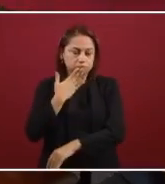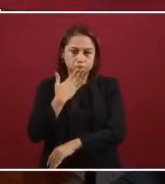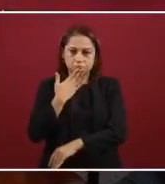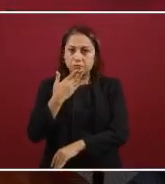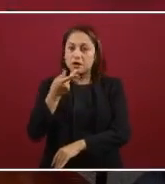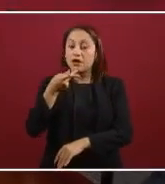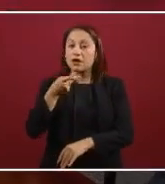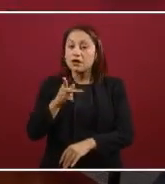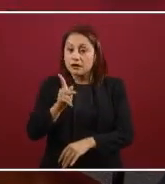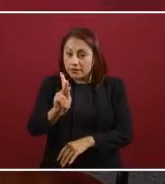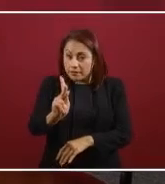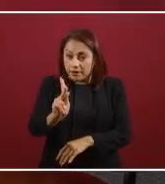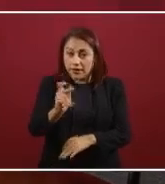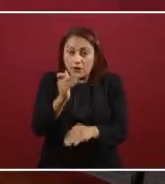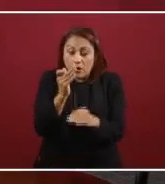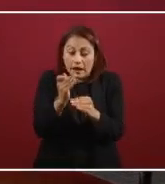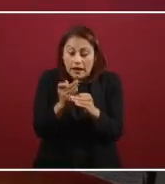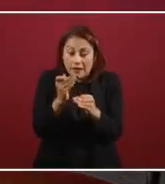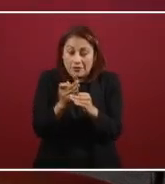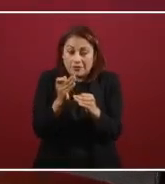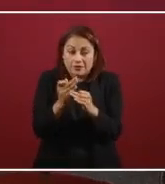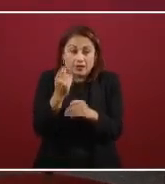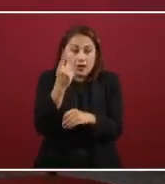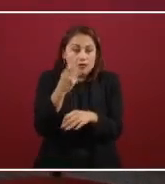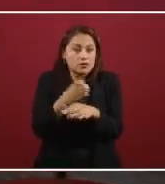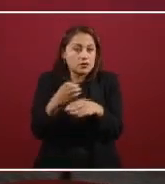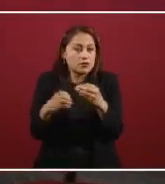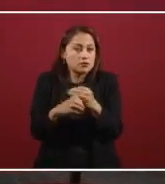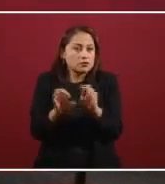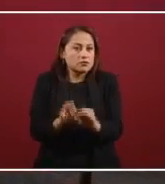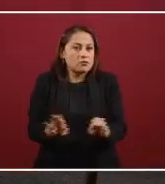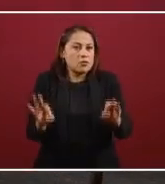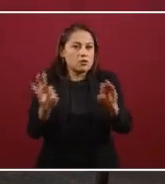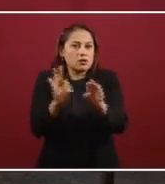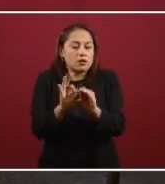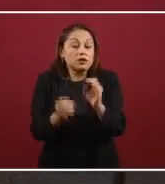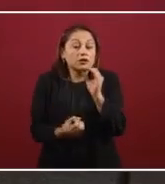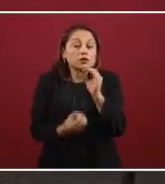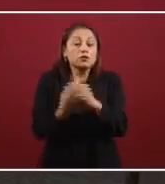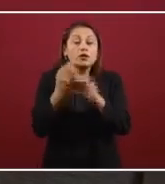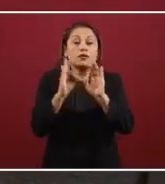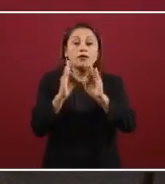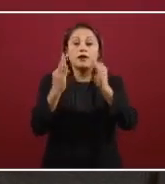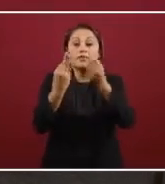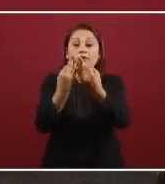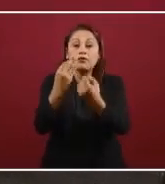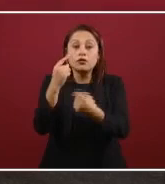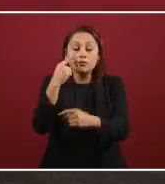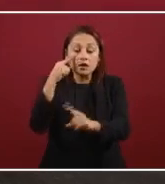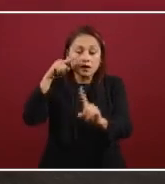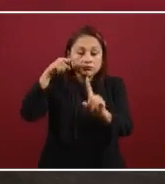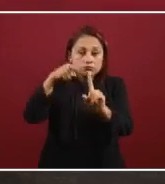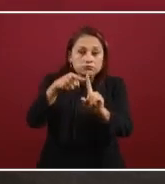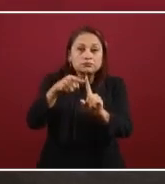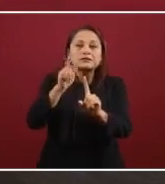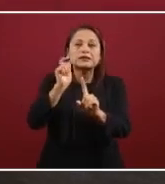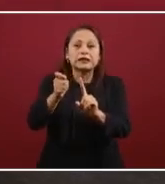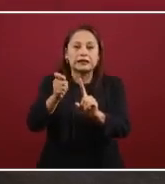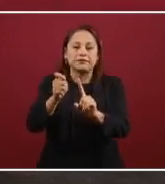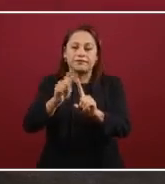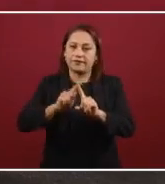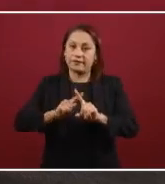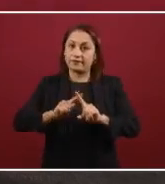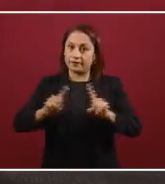y esta es la que estamos marcando con este nuevo enfoque, es separar. En un lado está la